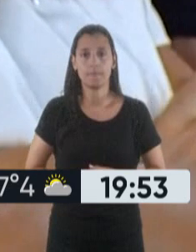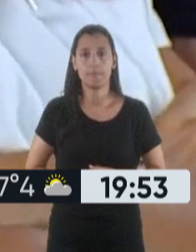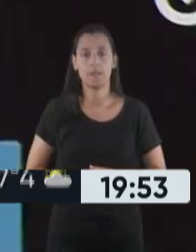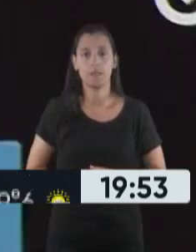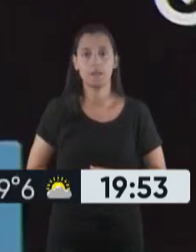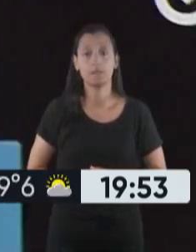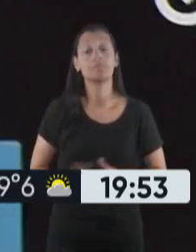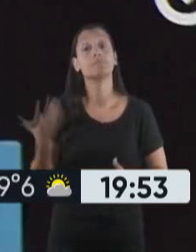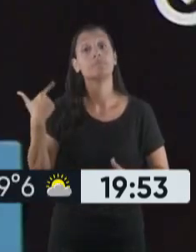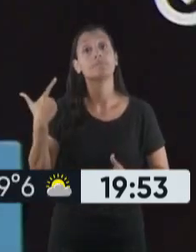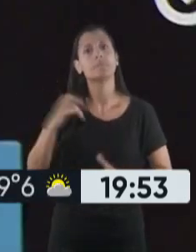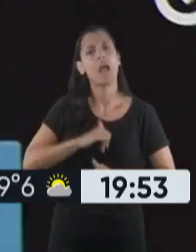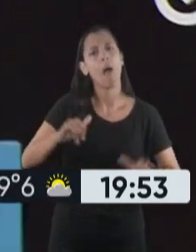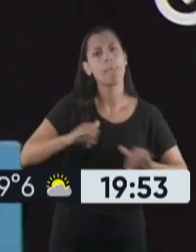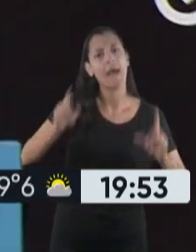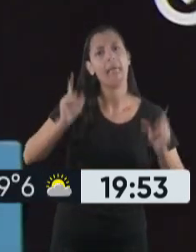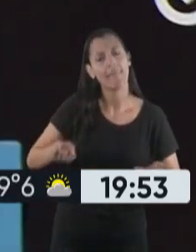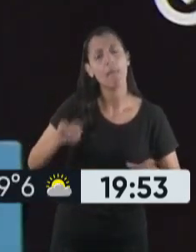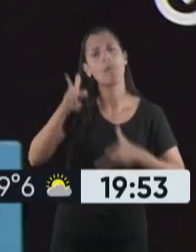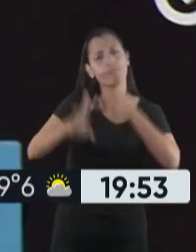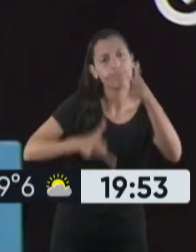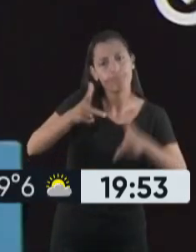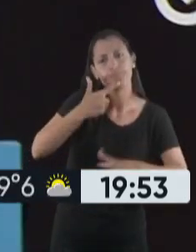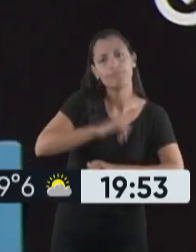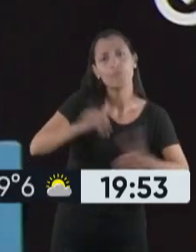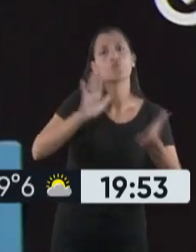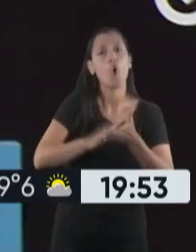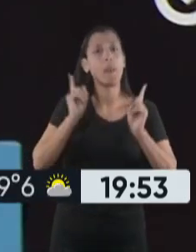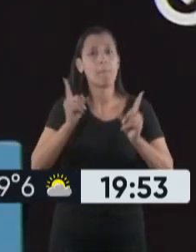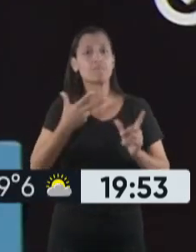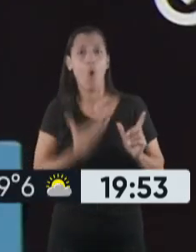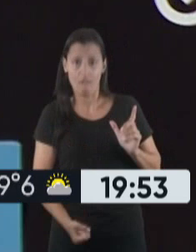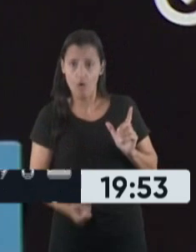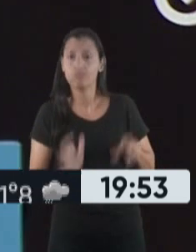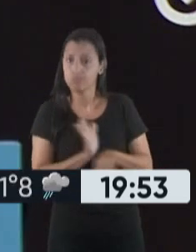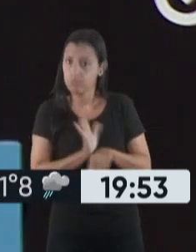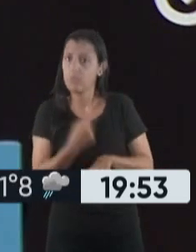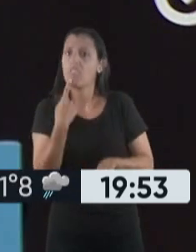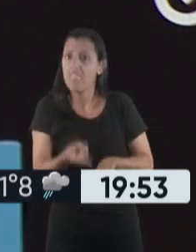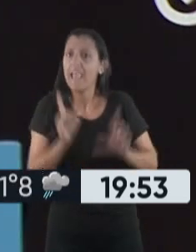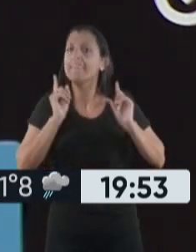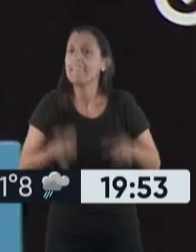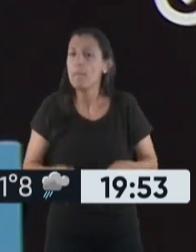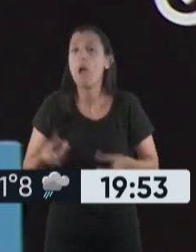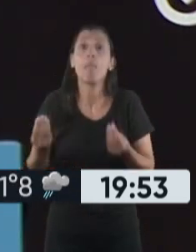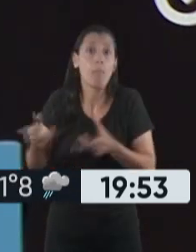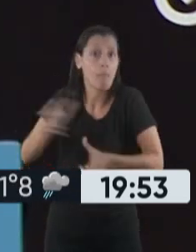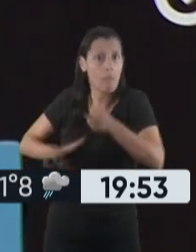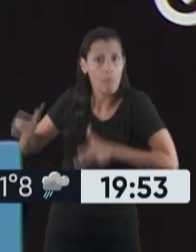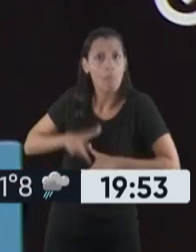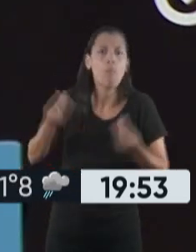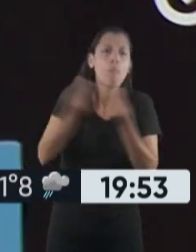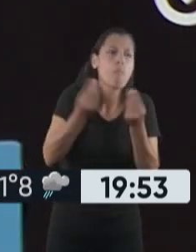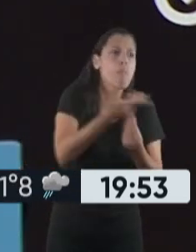Pero yo en la campaña que había hablado sobre la interrupción voluntaria del embarazo, había hablado también porque me decían, bueno, pero hay muchas